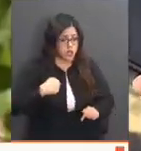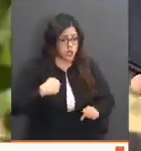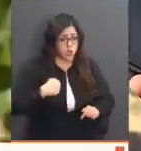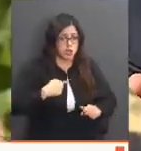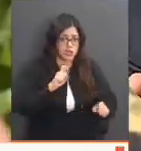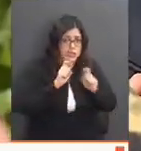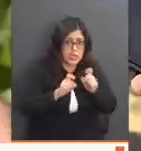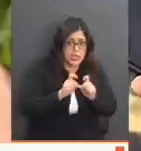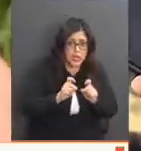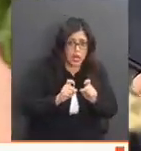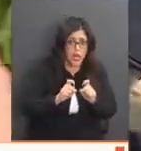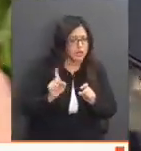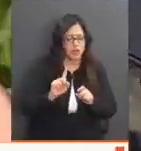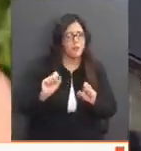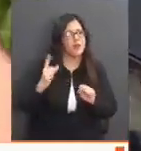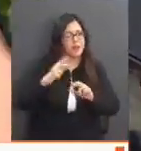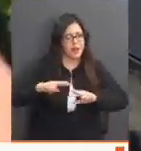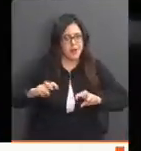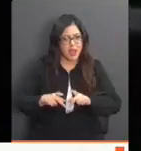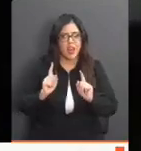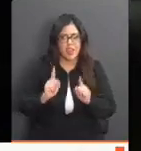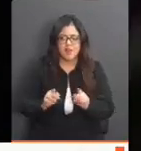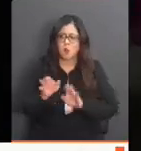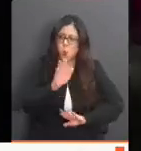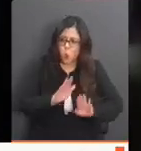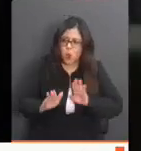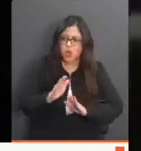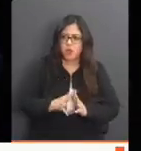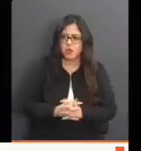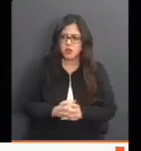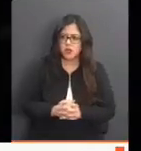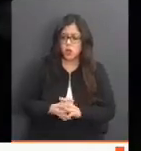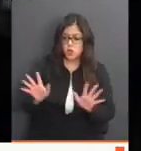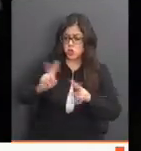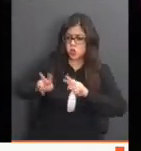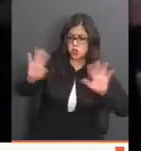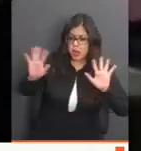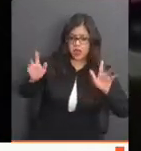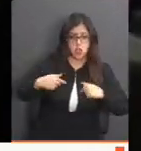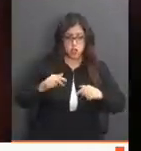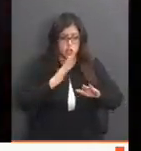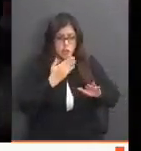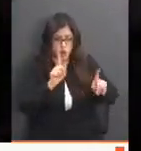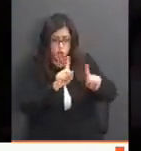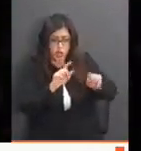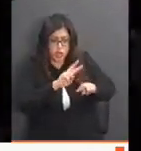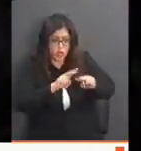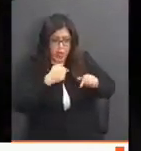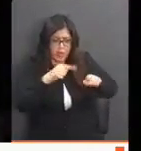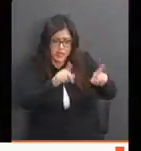investigación pertinente porque efectivamente tenemos que tener mucho cuidado. Si yo no le he dicho nada. Yo tampoco a usted.